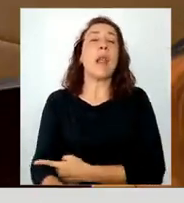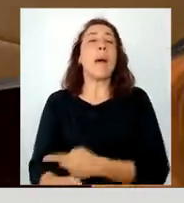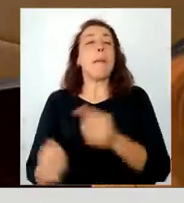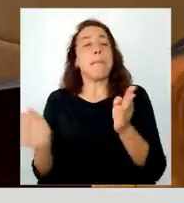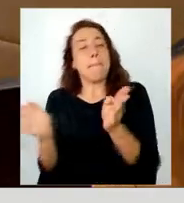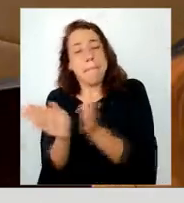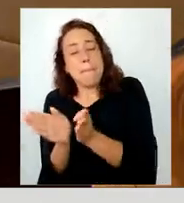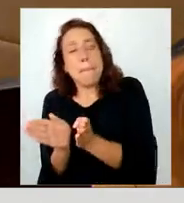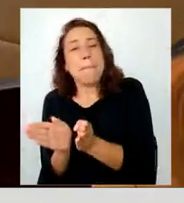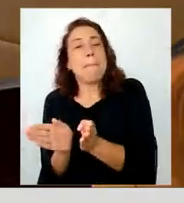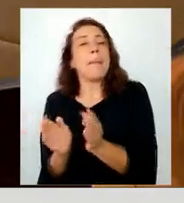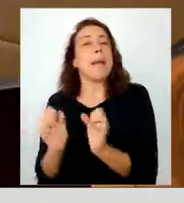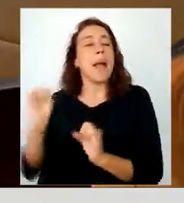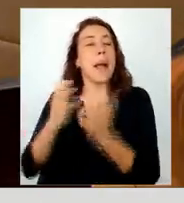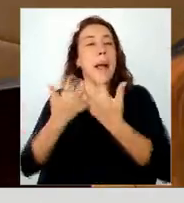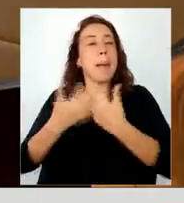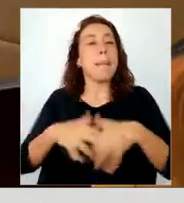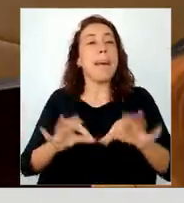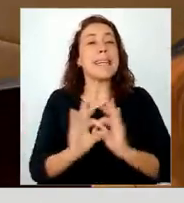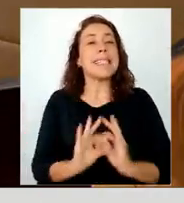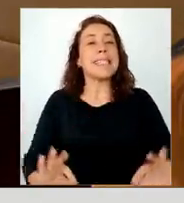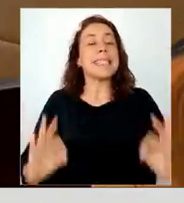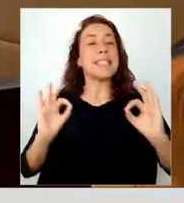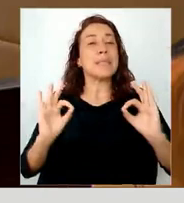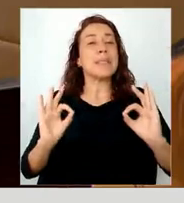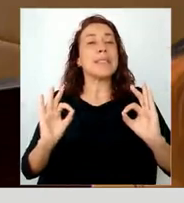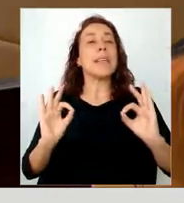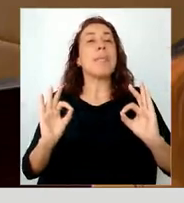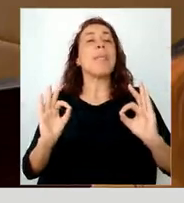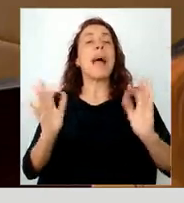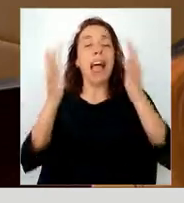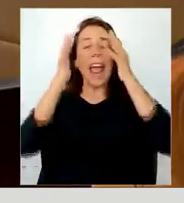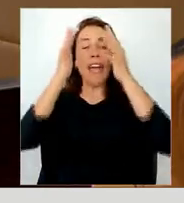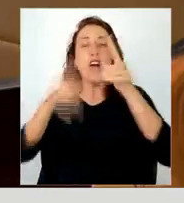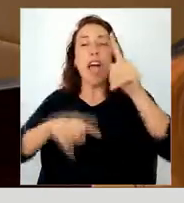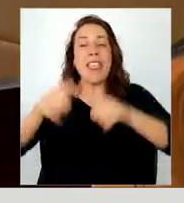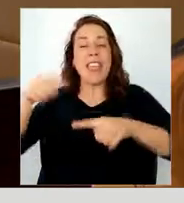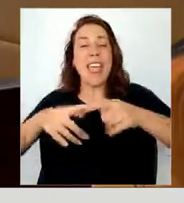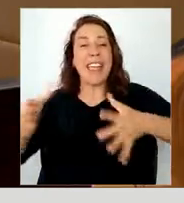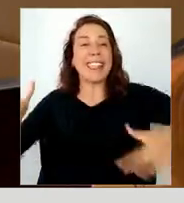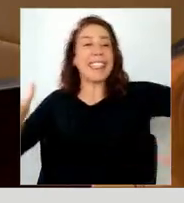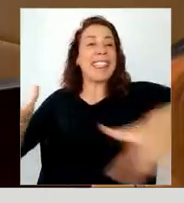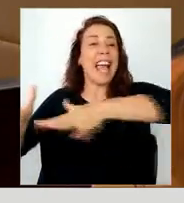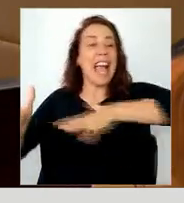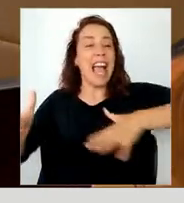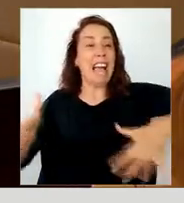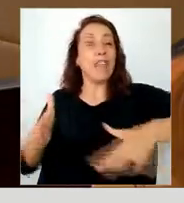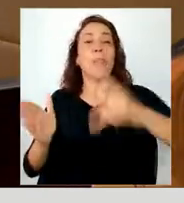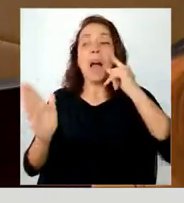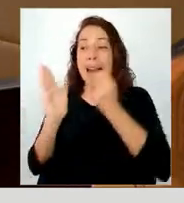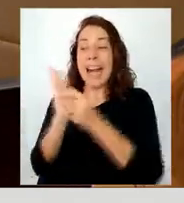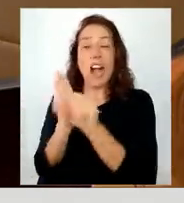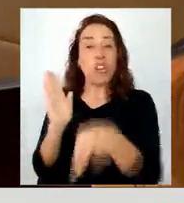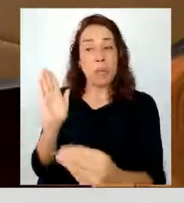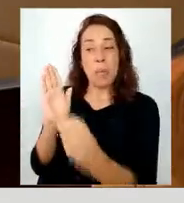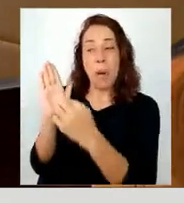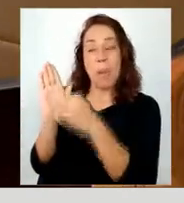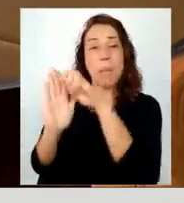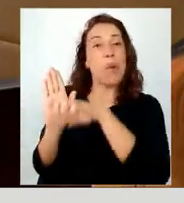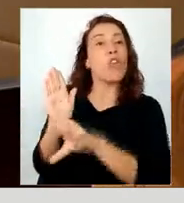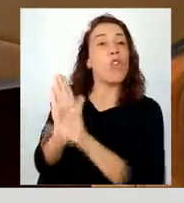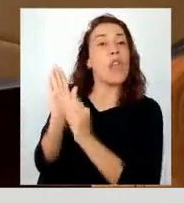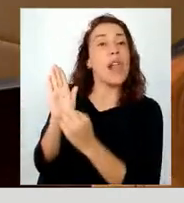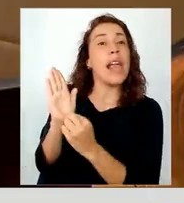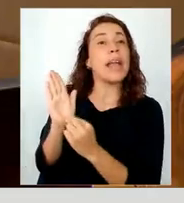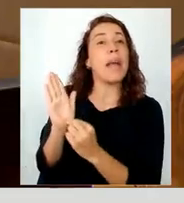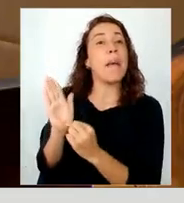Especialmente con un enfoque territorial aquí se reconoce formalmente el hecho de que las micro y las